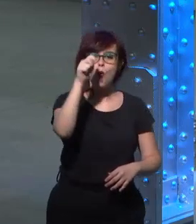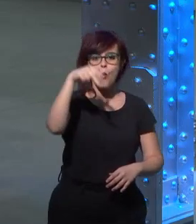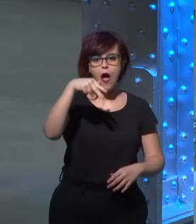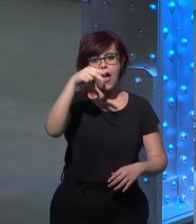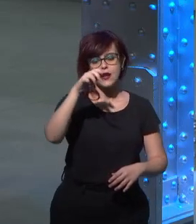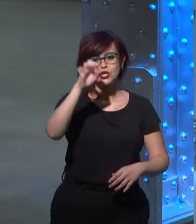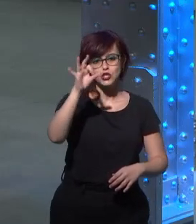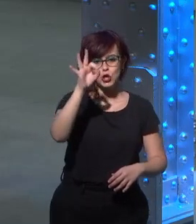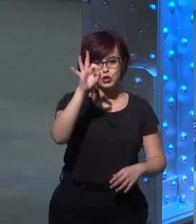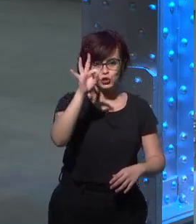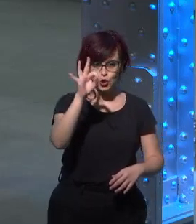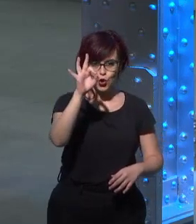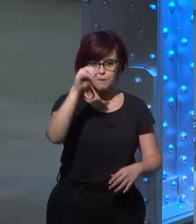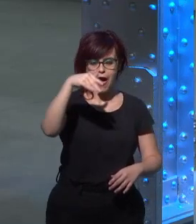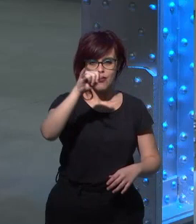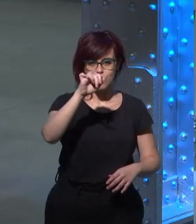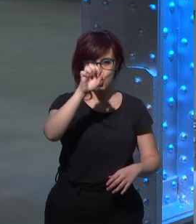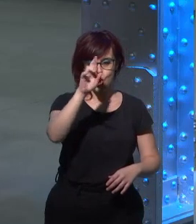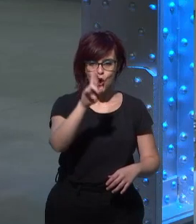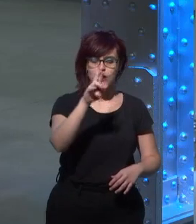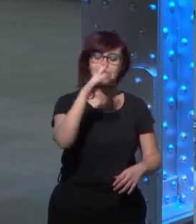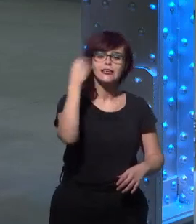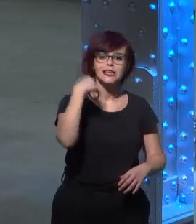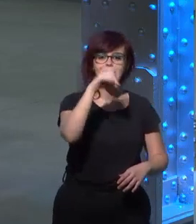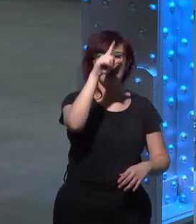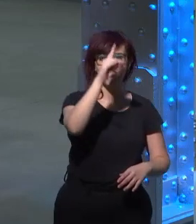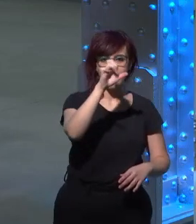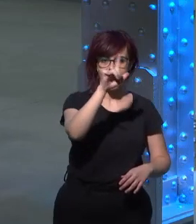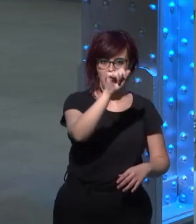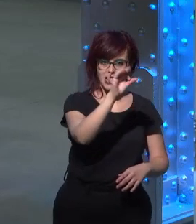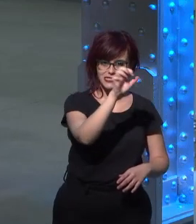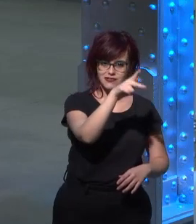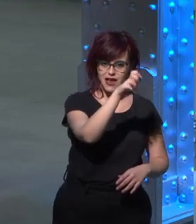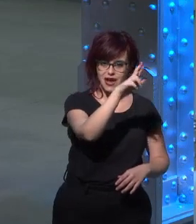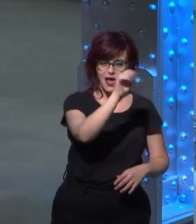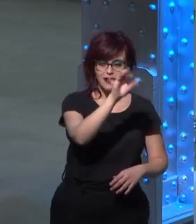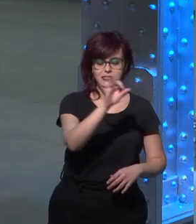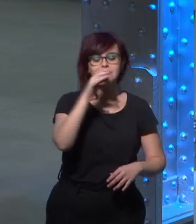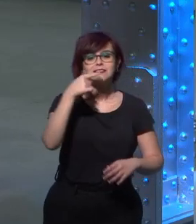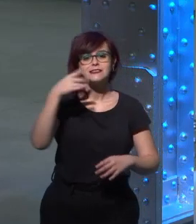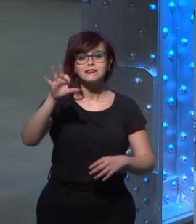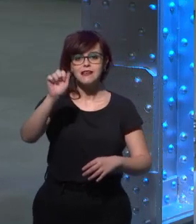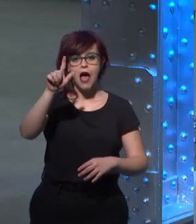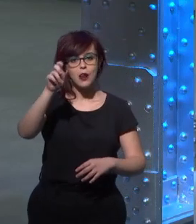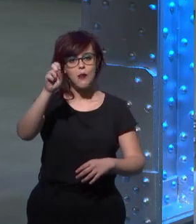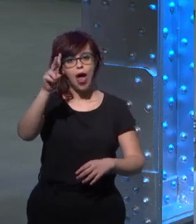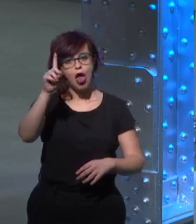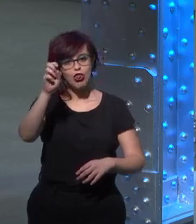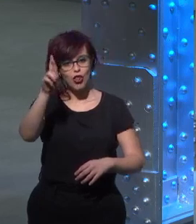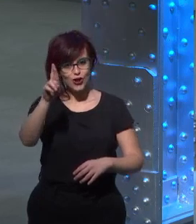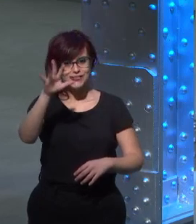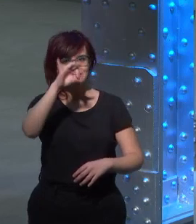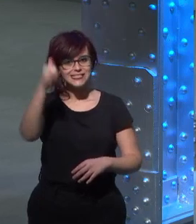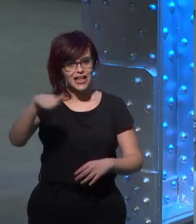Arturo de las Heras. Todos hoy nos acompañan comandados por Salvador Sánchez Terán, que yo, como siempre digo, es